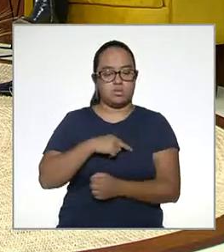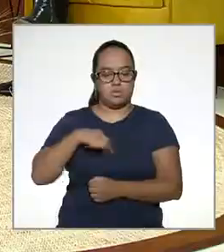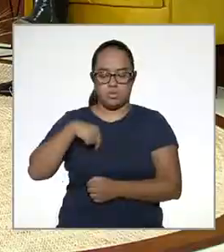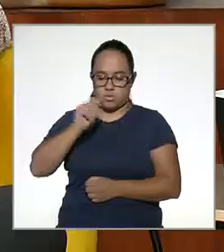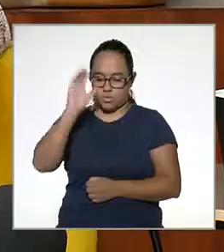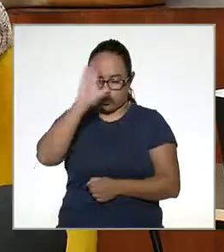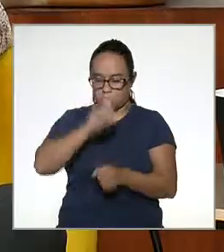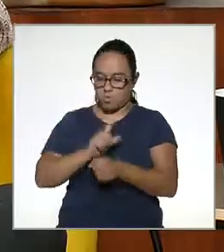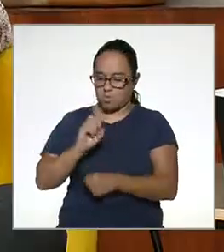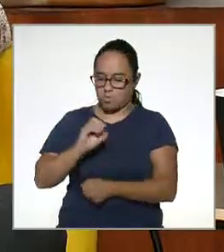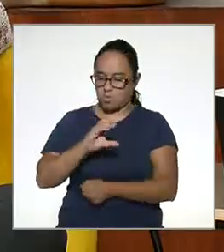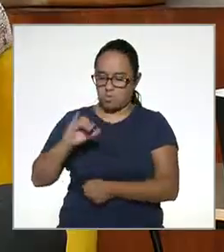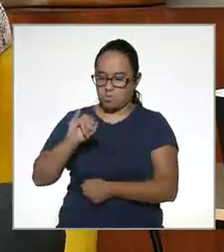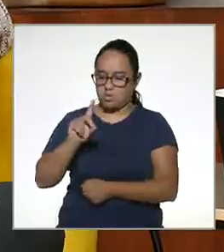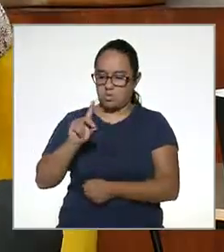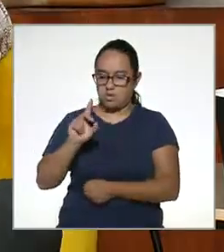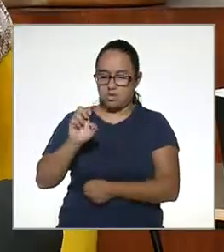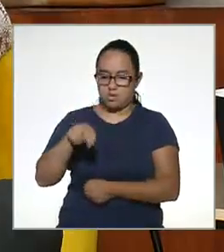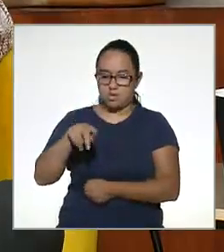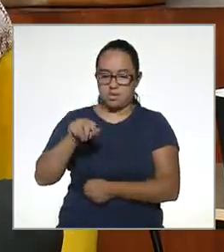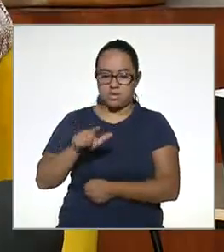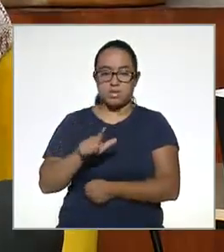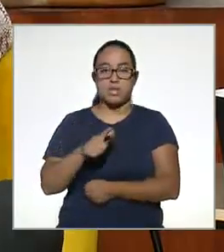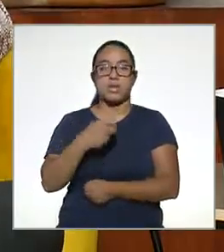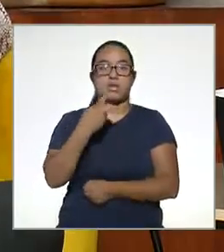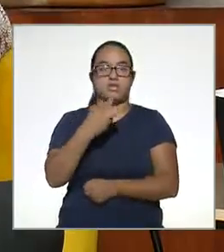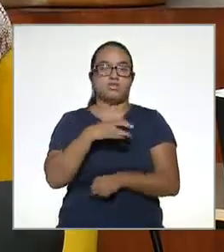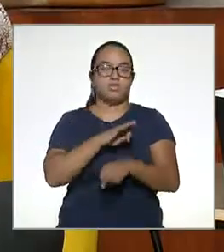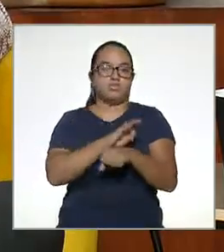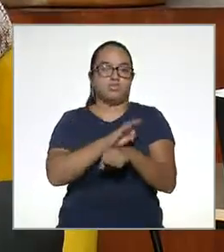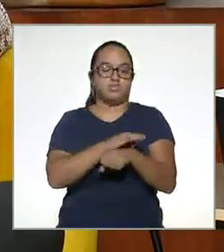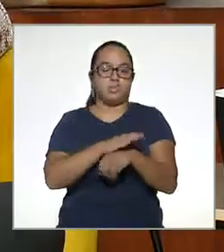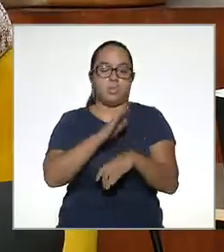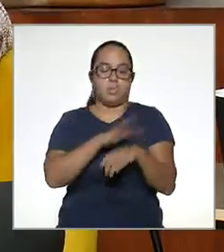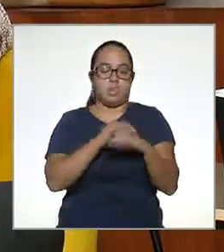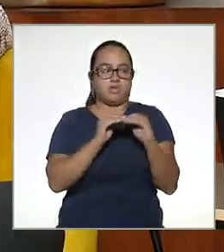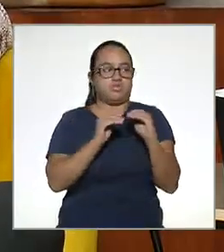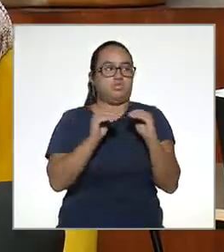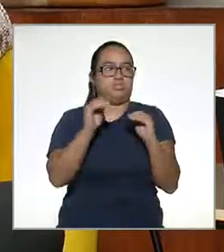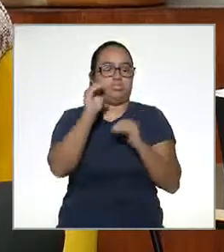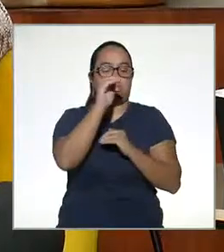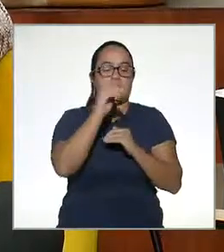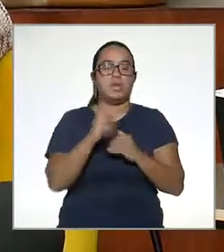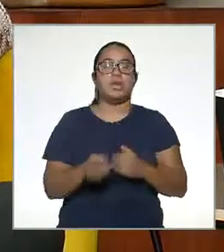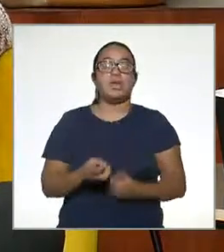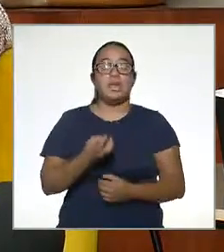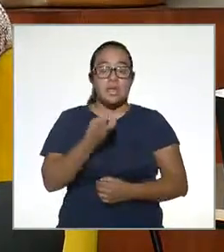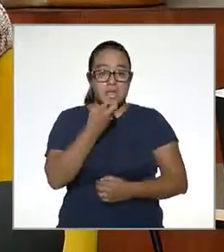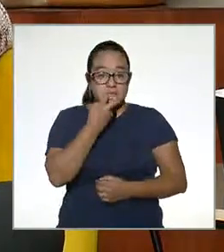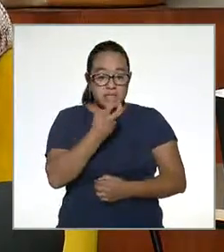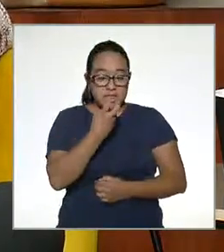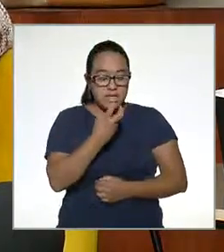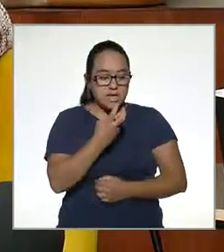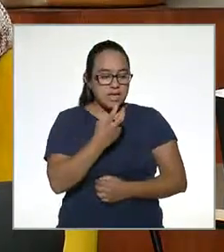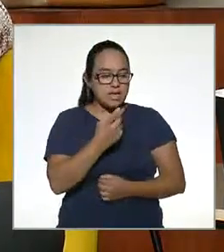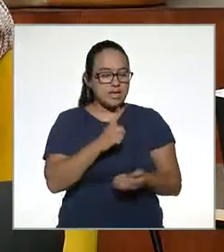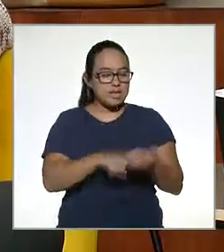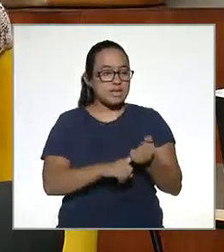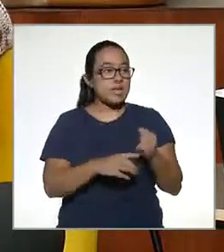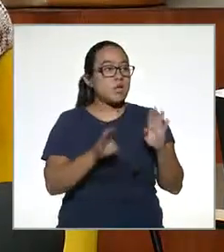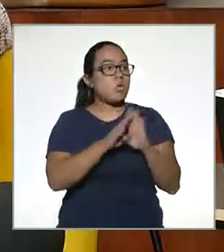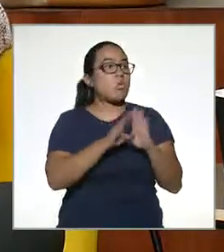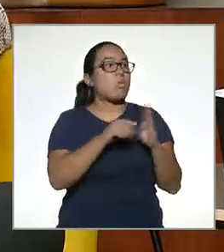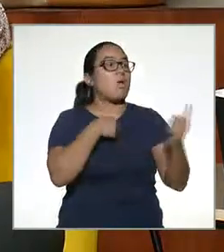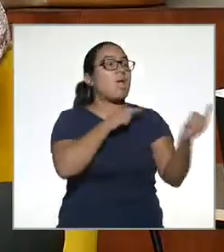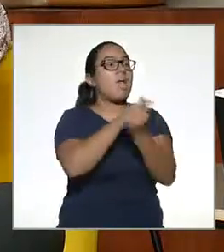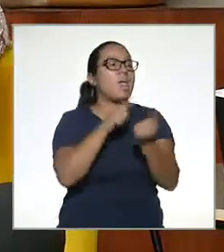tiene un modelo que eso es lo que favorece, ¿no?, enaltece, y creo que sobrevaloramos esta extroversión. Entonces,